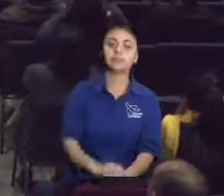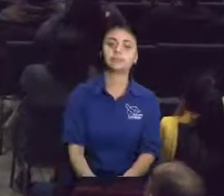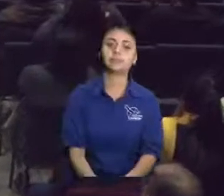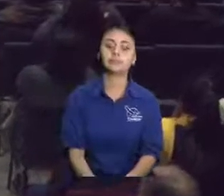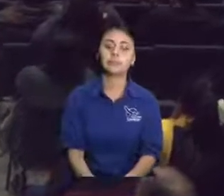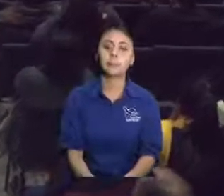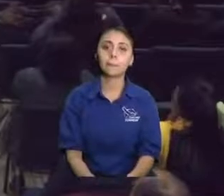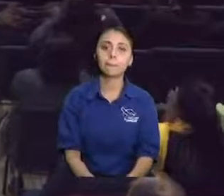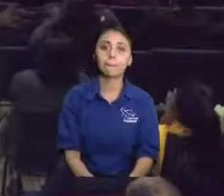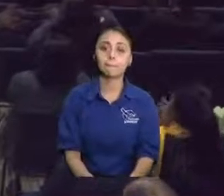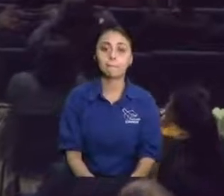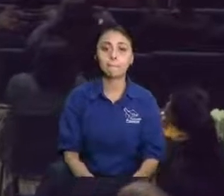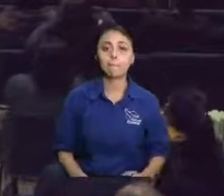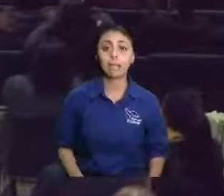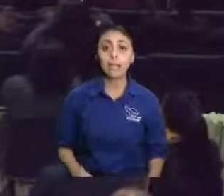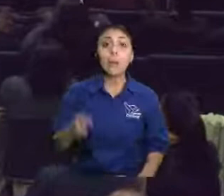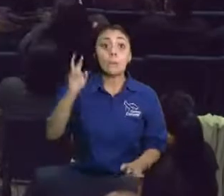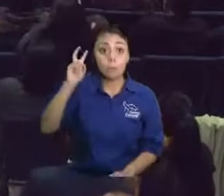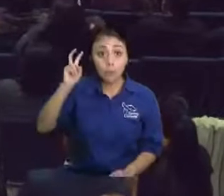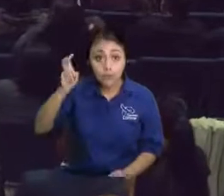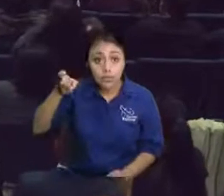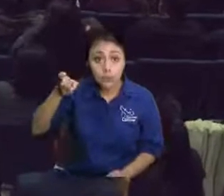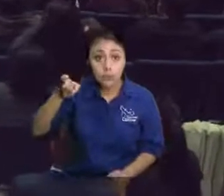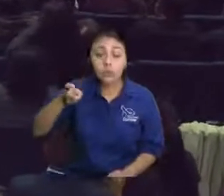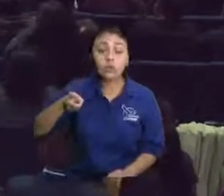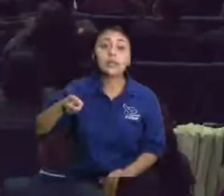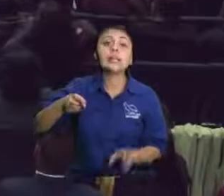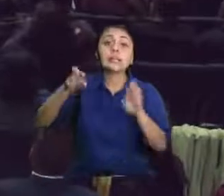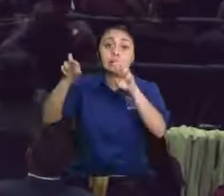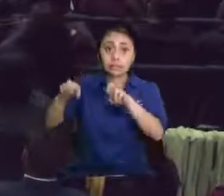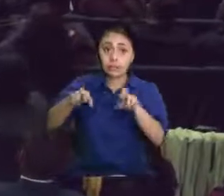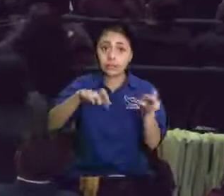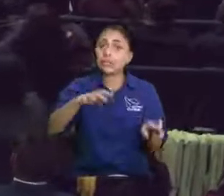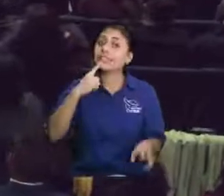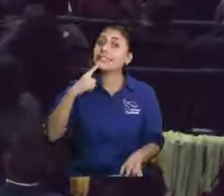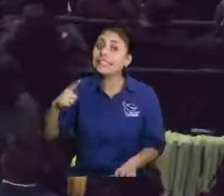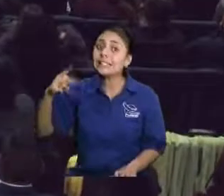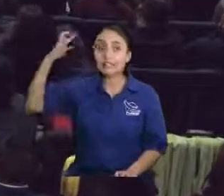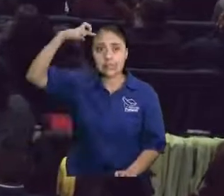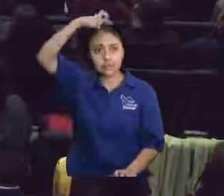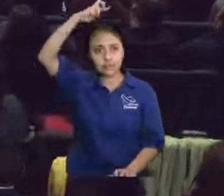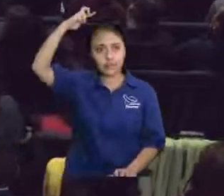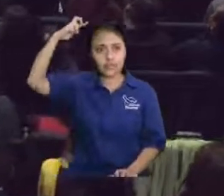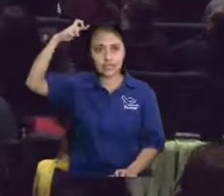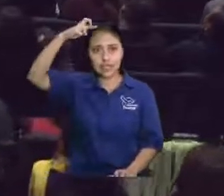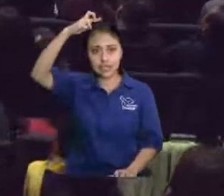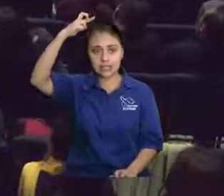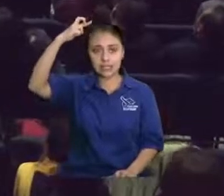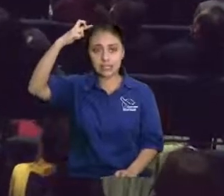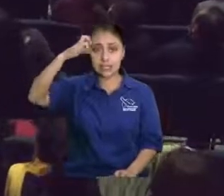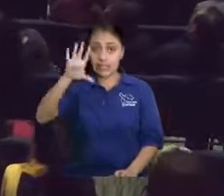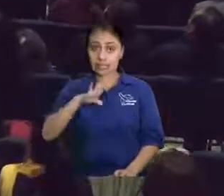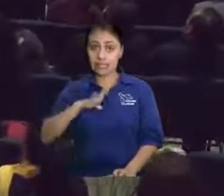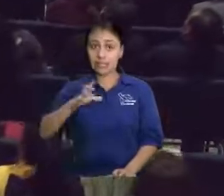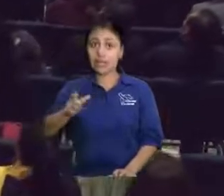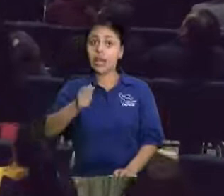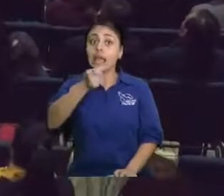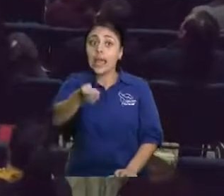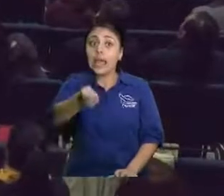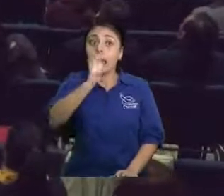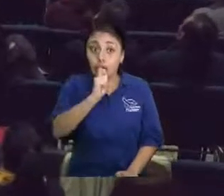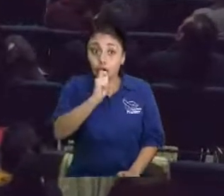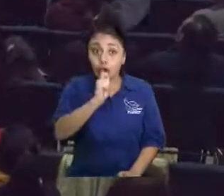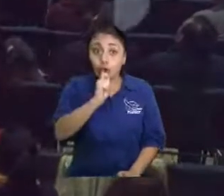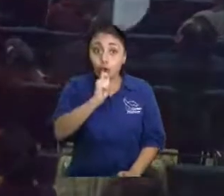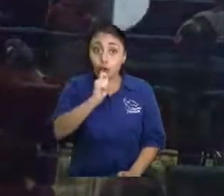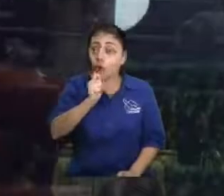Por eso es que incluso los que ministran las profecías, los que tienen el micrófono, para irle a